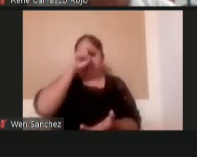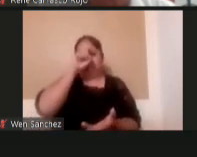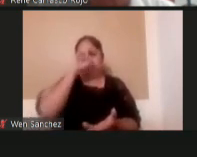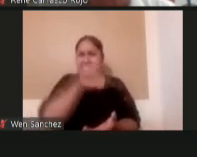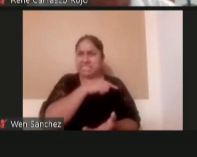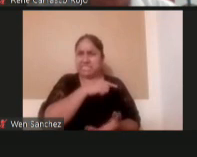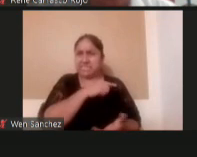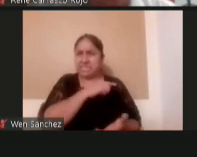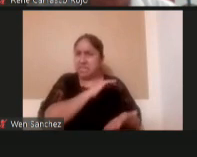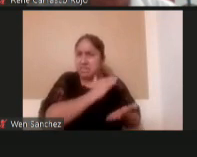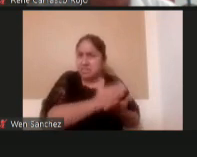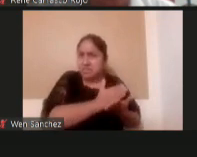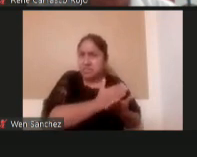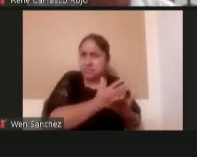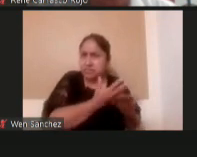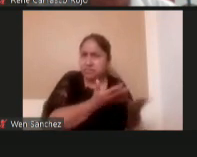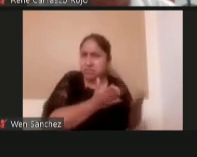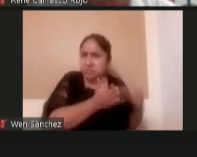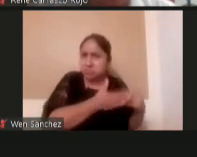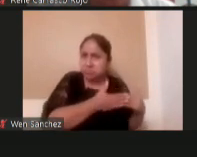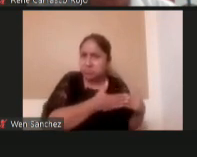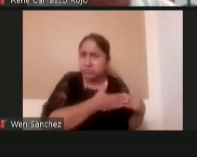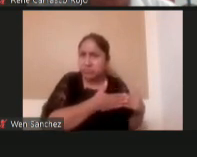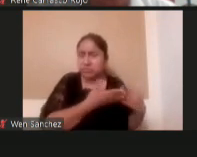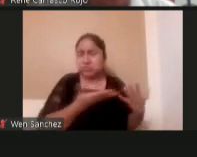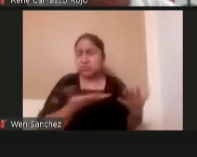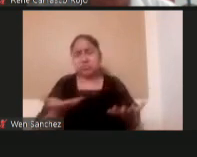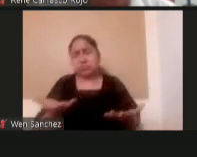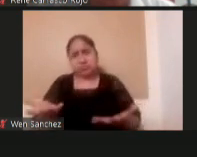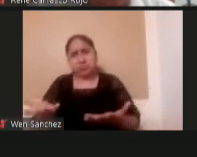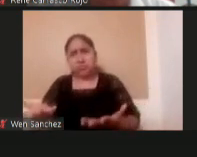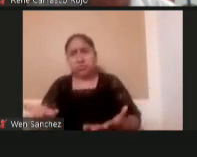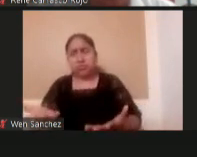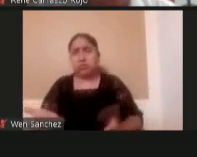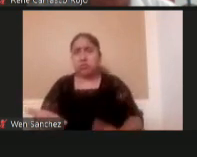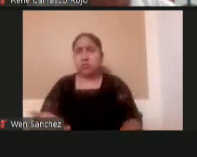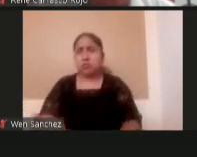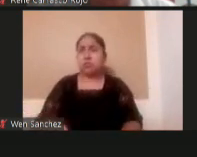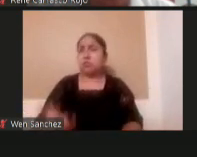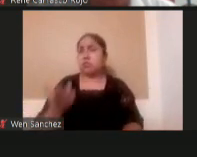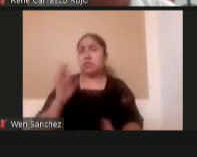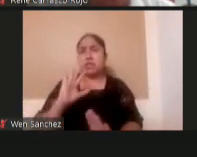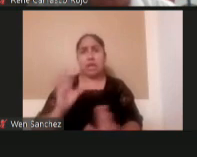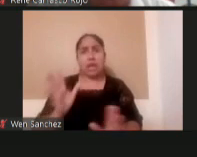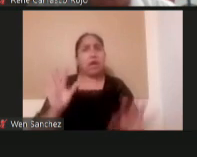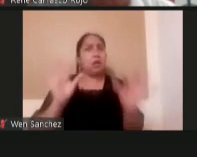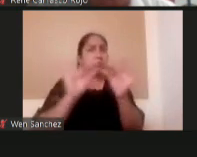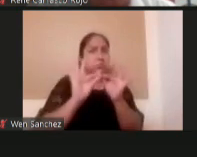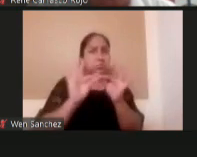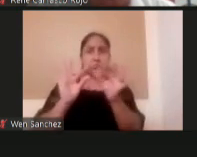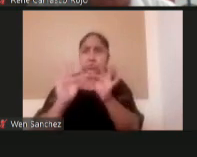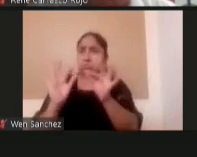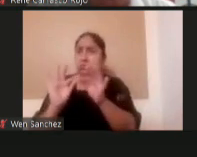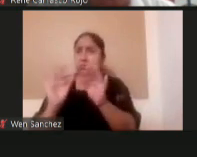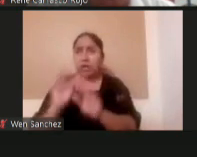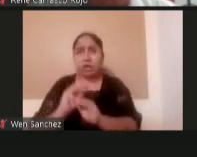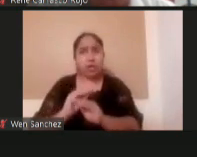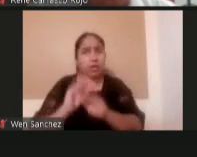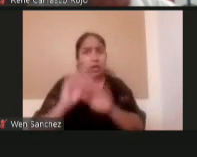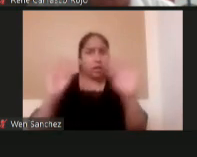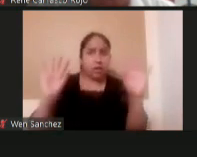sí quisiera que se reflexionara en ese sentido. Ya está totalmente aclarado, no va a desaparecer,